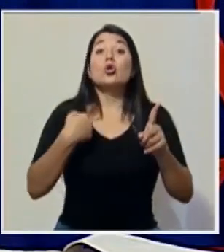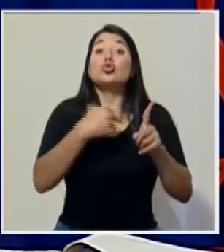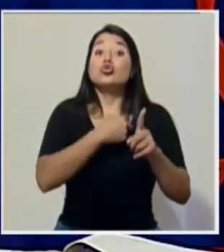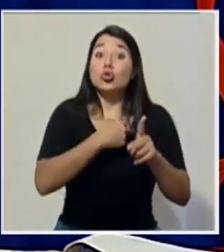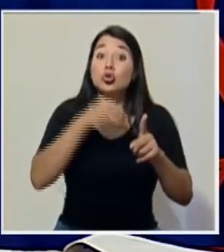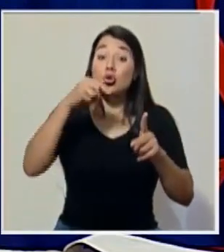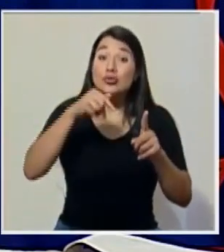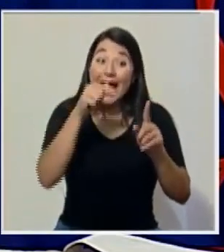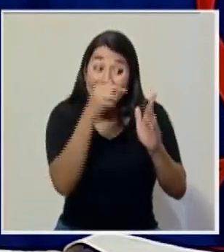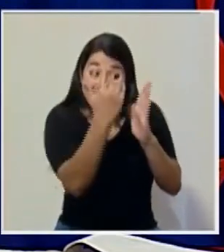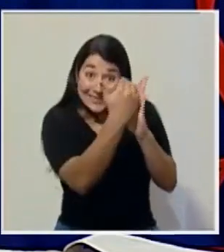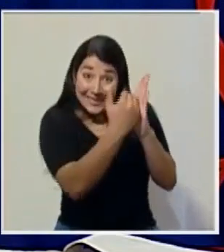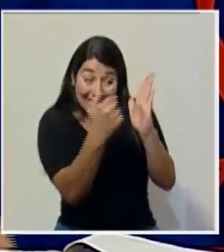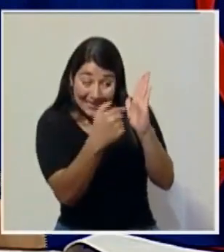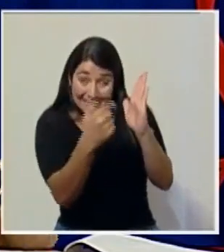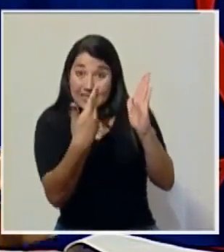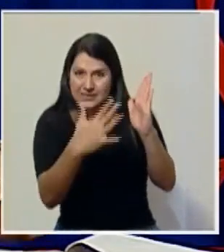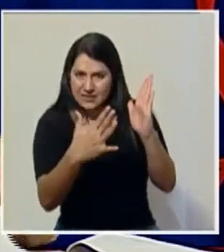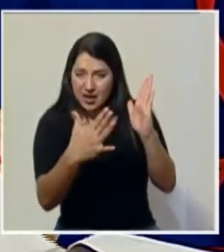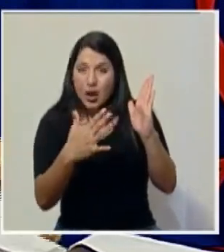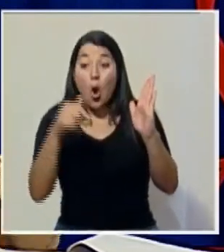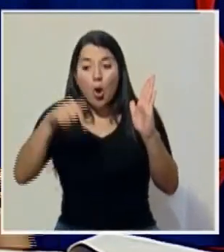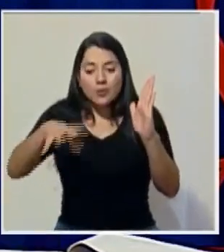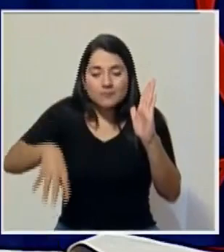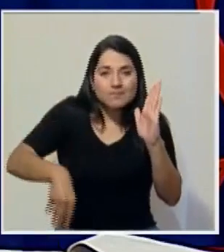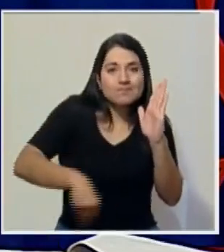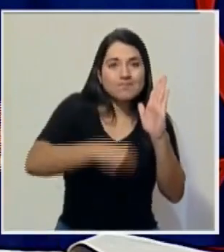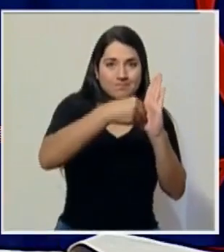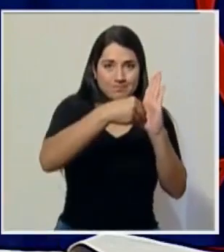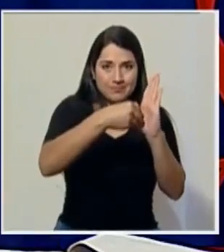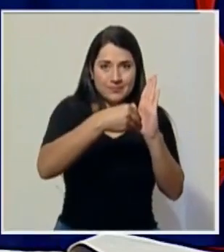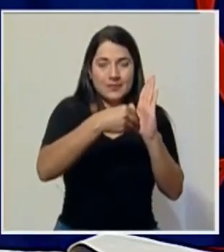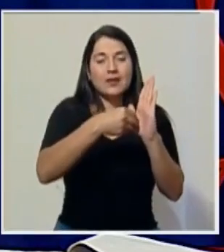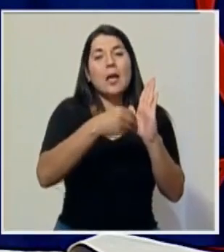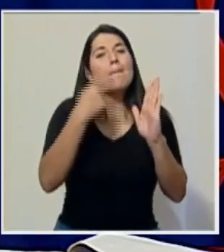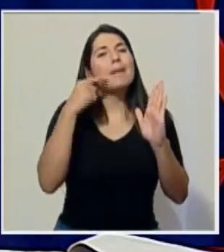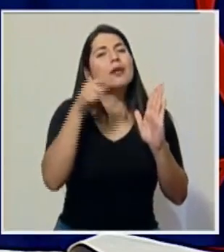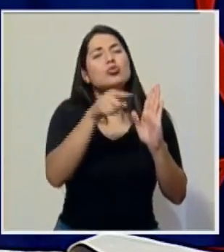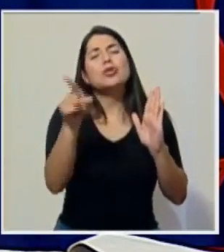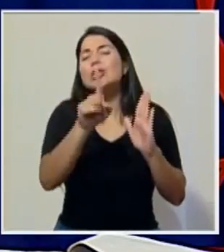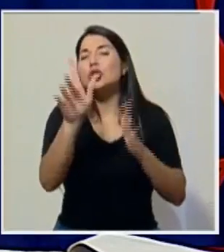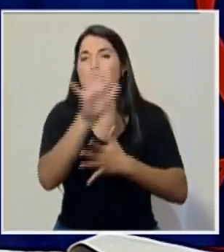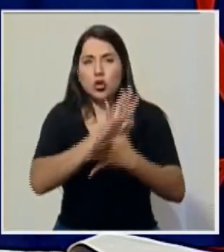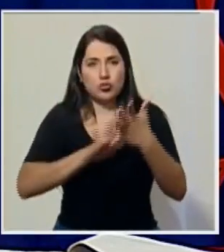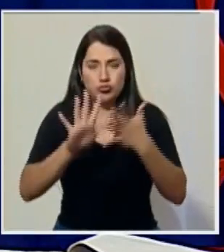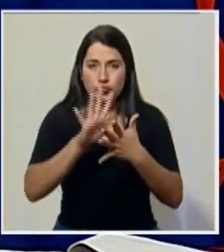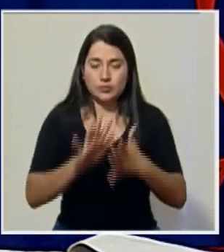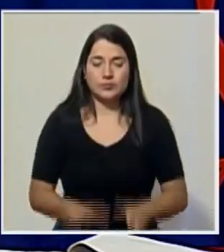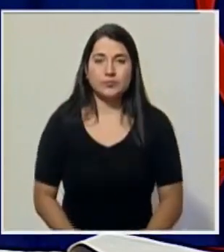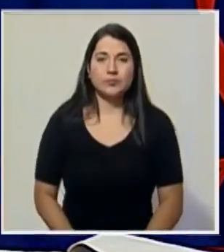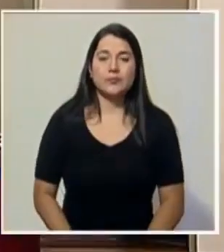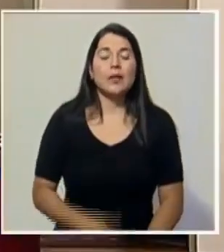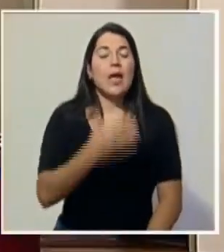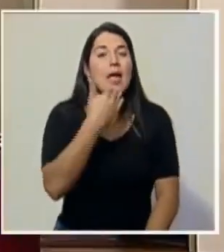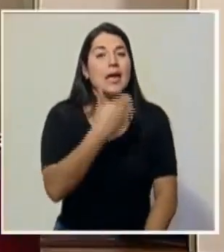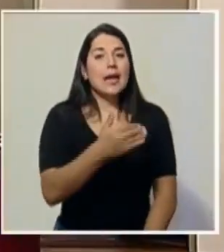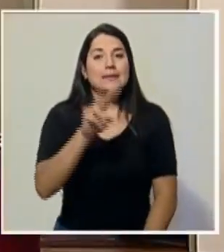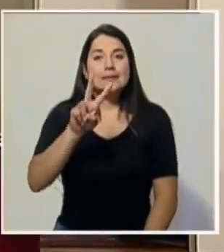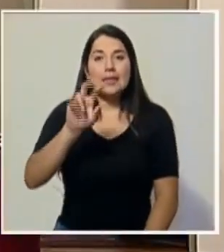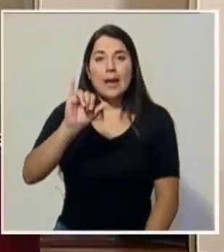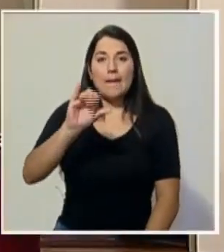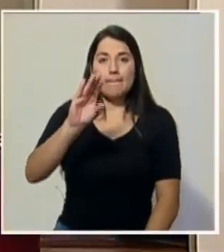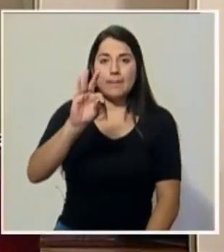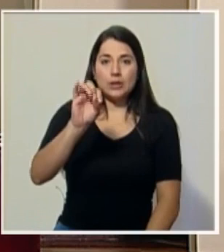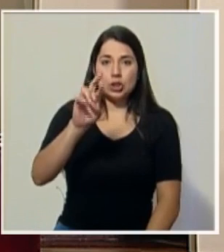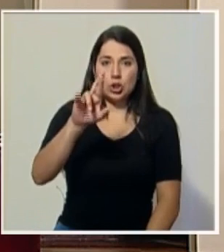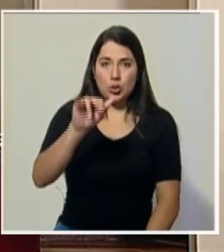que planteamos hoy. Entonces, gracias por la pregunta, para que no se preste a confusión. Muchas gracias, doña